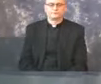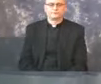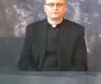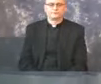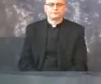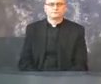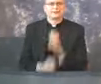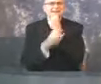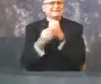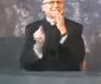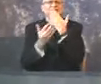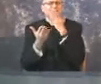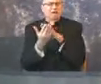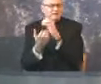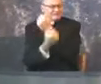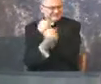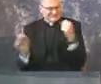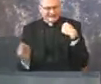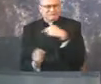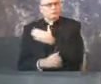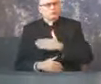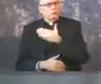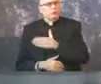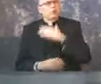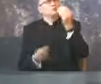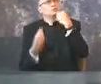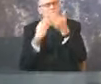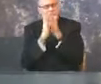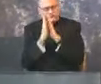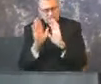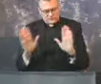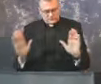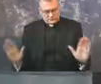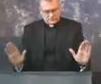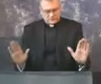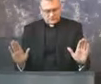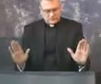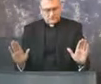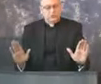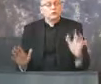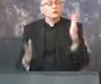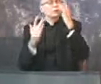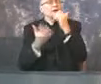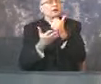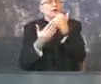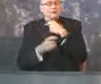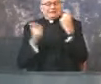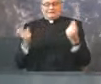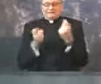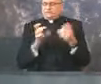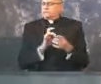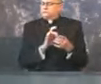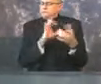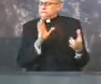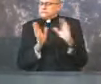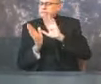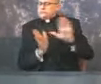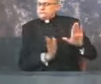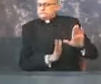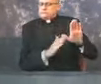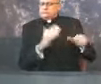Líbranos de todos los males, Señor, y concédenos la paz en nuestros días, para que, ayudados por tu misericordia,